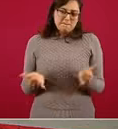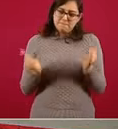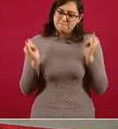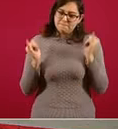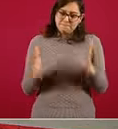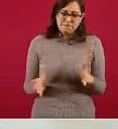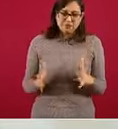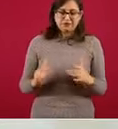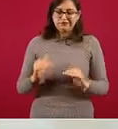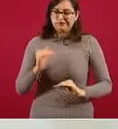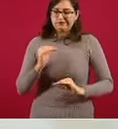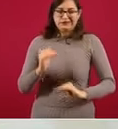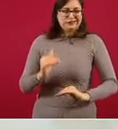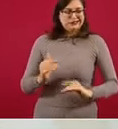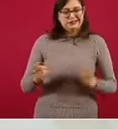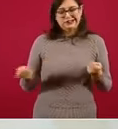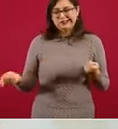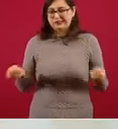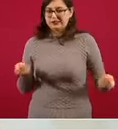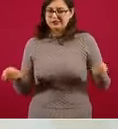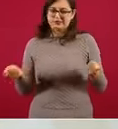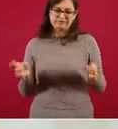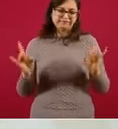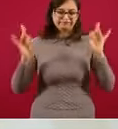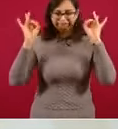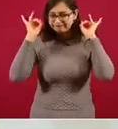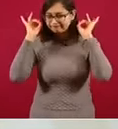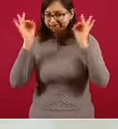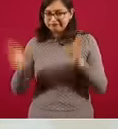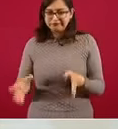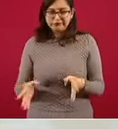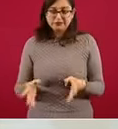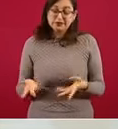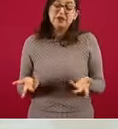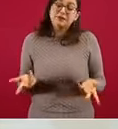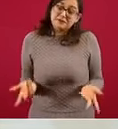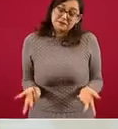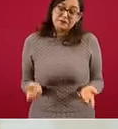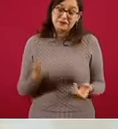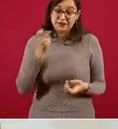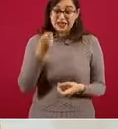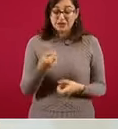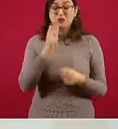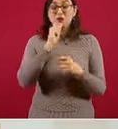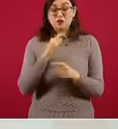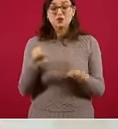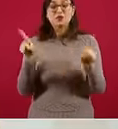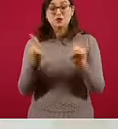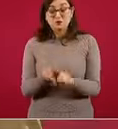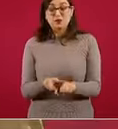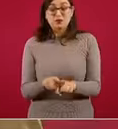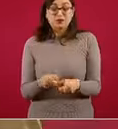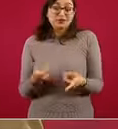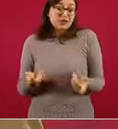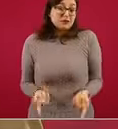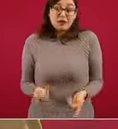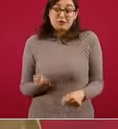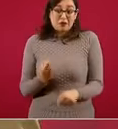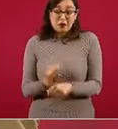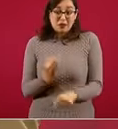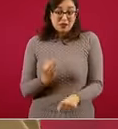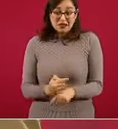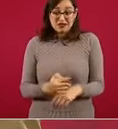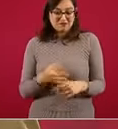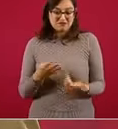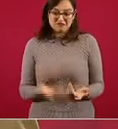en su movilidad y en su contacto, pues muchas de estas estrategias se agotan. Entonces también este rebrote se